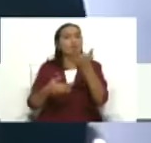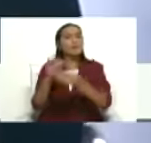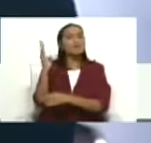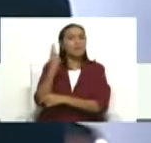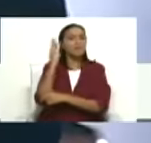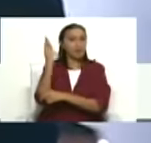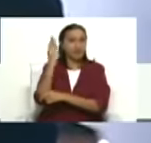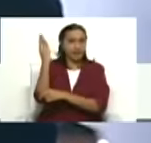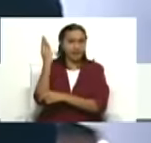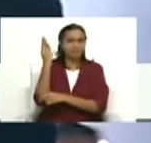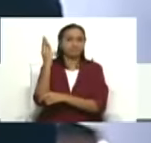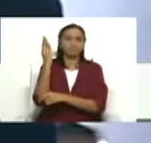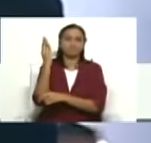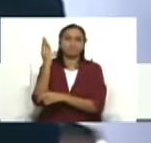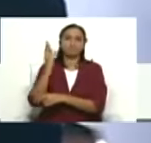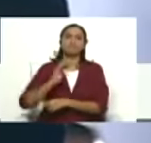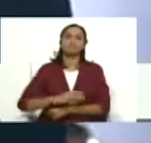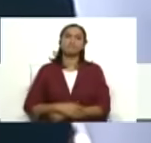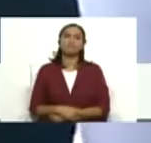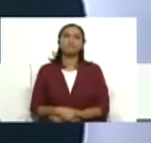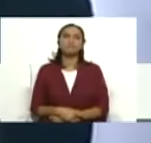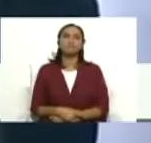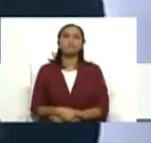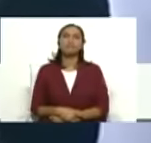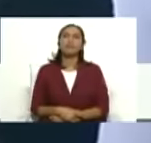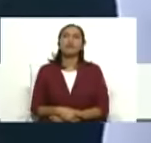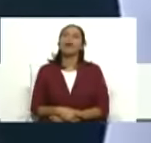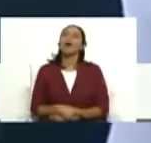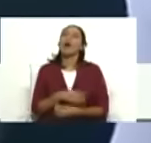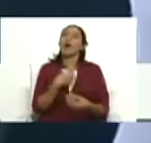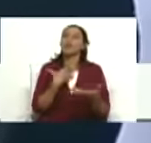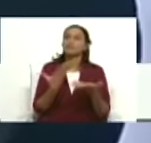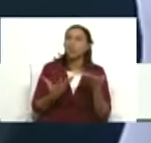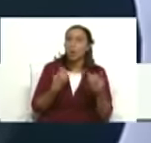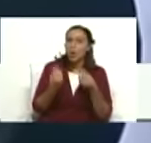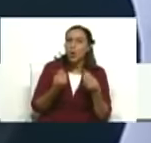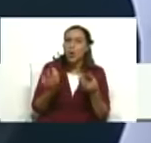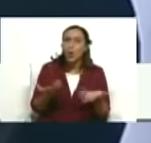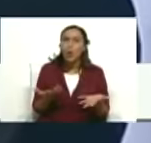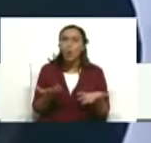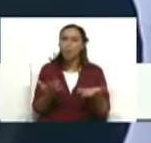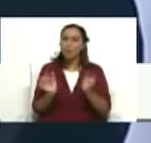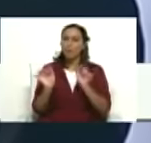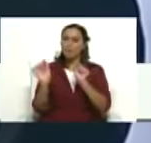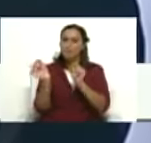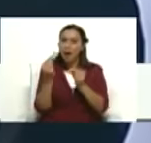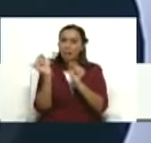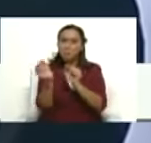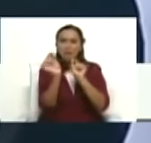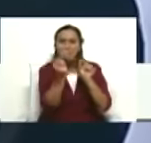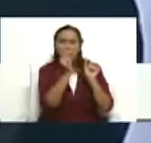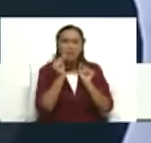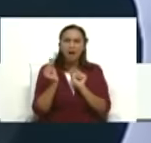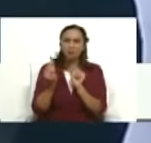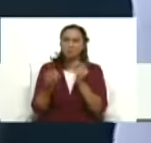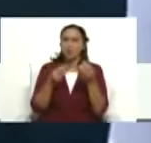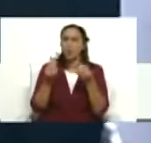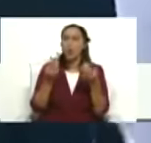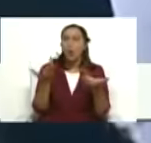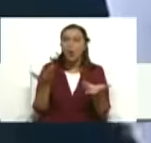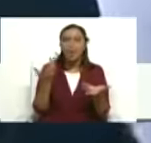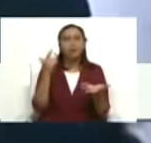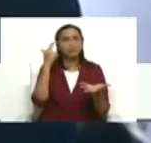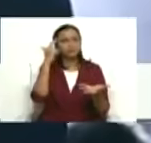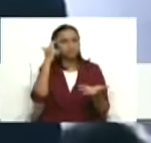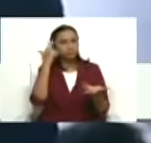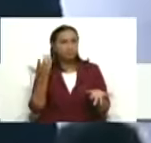No fue ese el primer intento de acercar a las partes, a los factores, para pintar